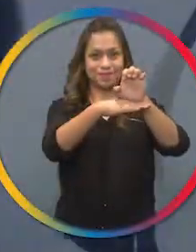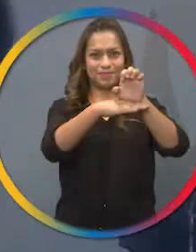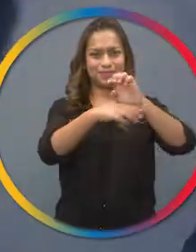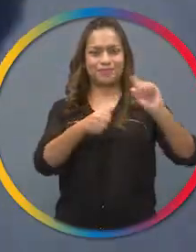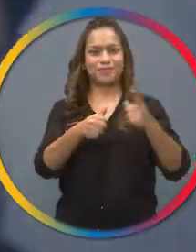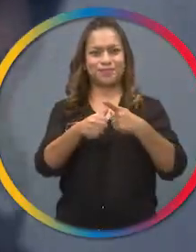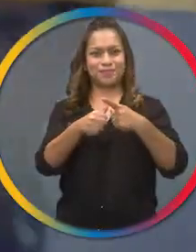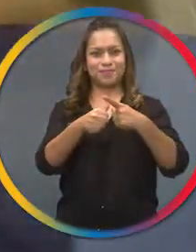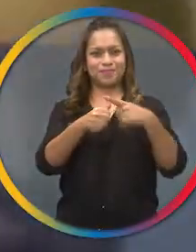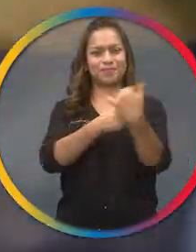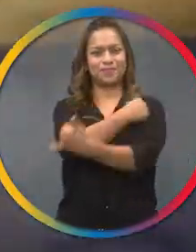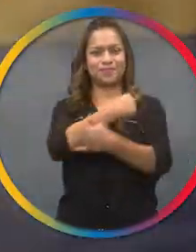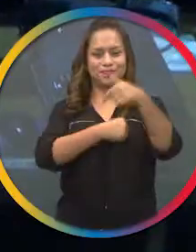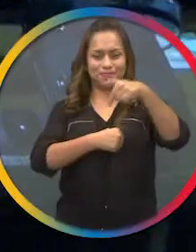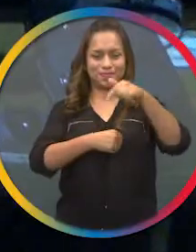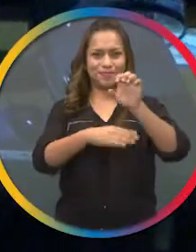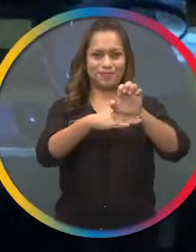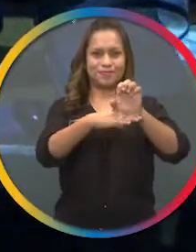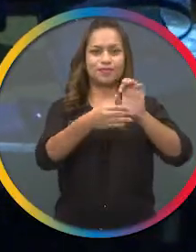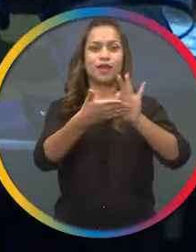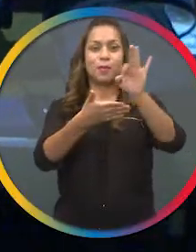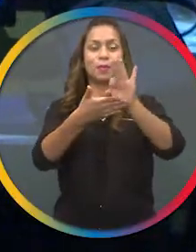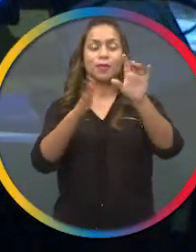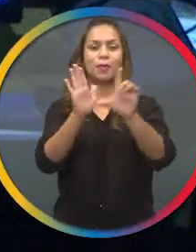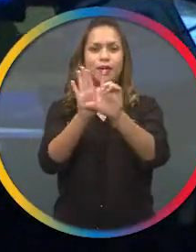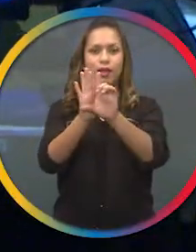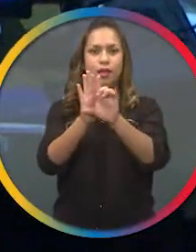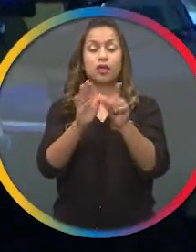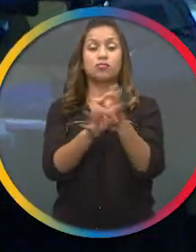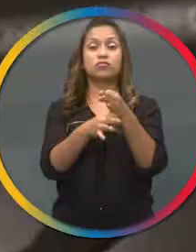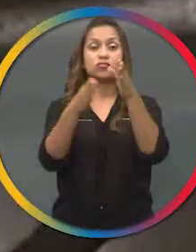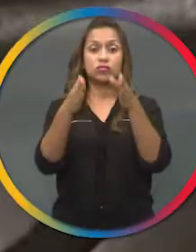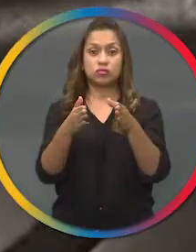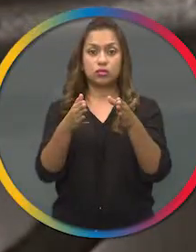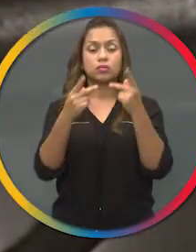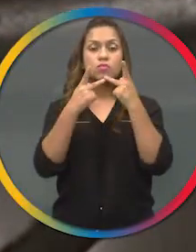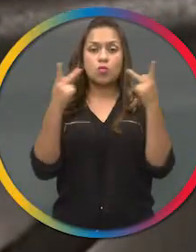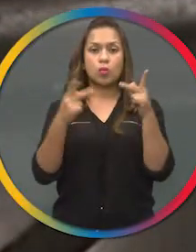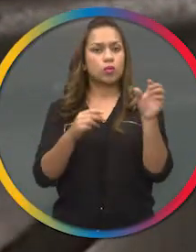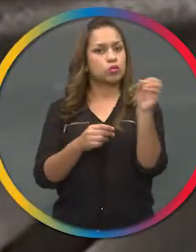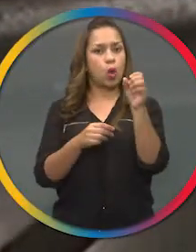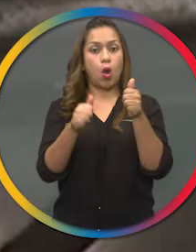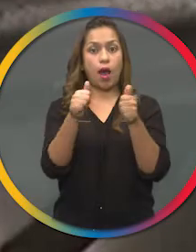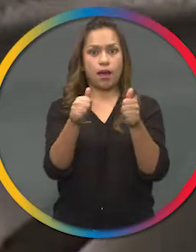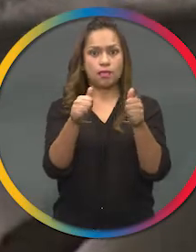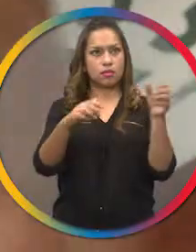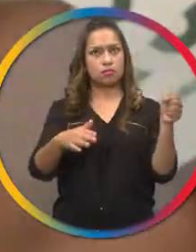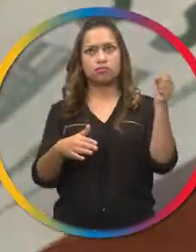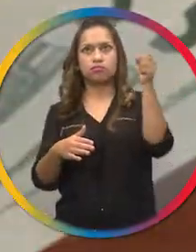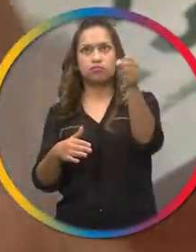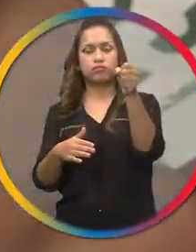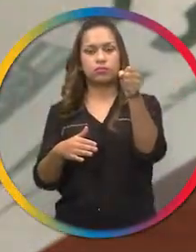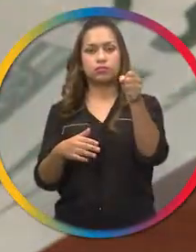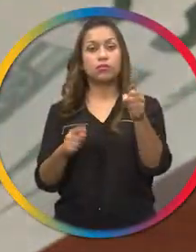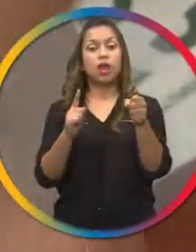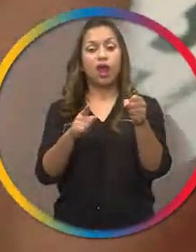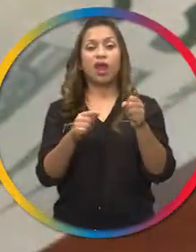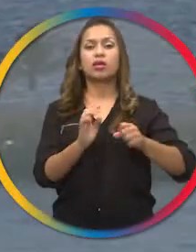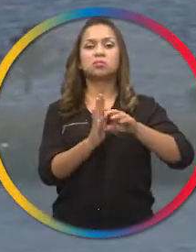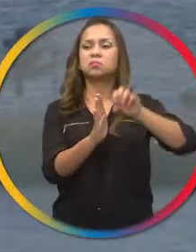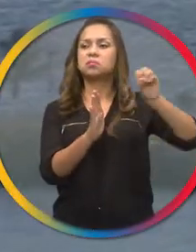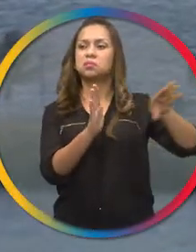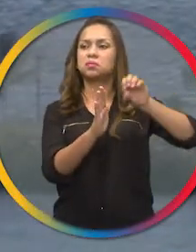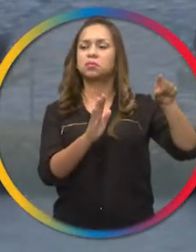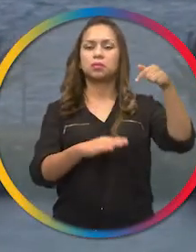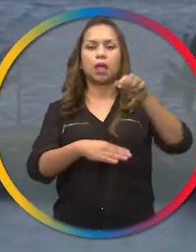Ecuador se convirtió en el primer país del mundo en aprobar una ley que prohíbe a los funcionarios públicos y dignatarios de elección popular tener cuentas